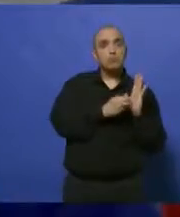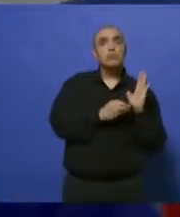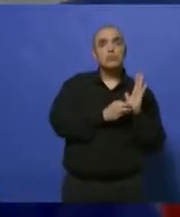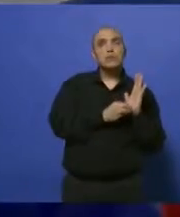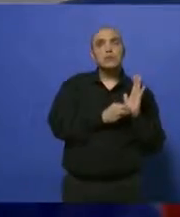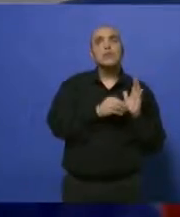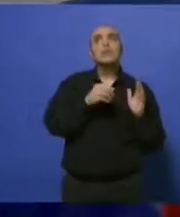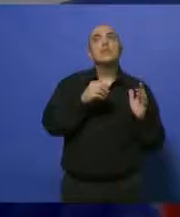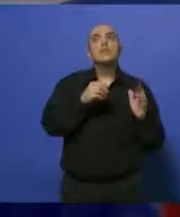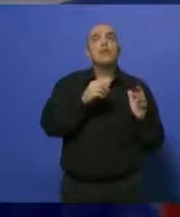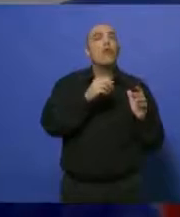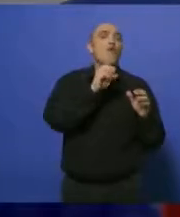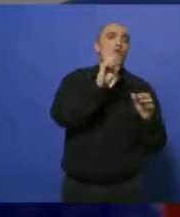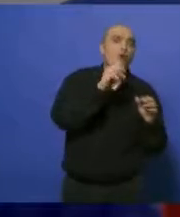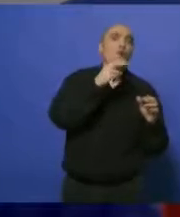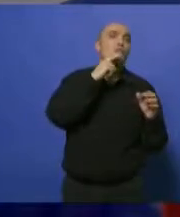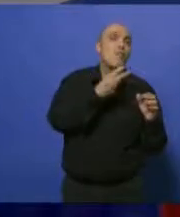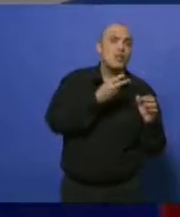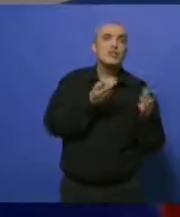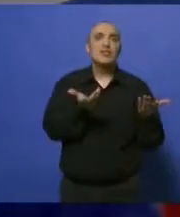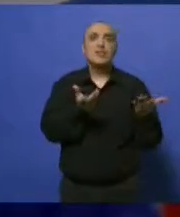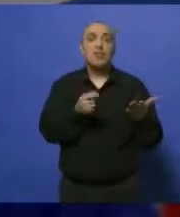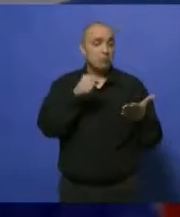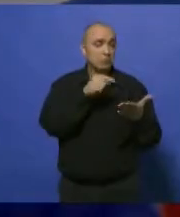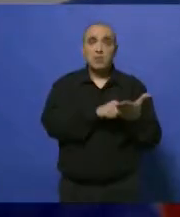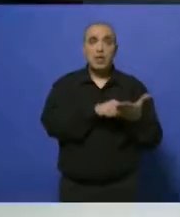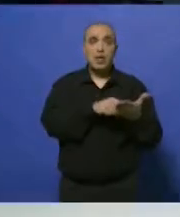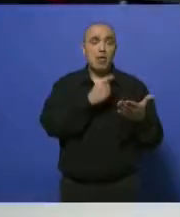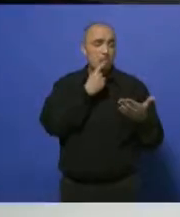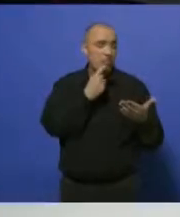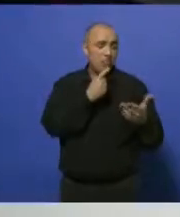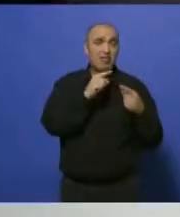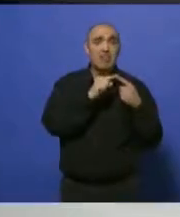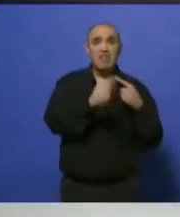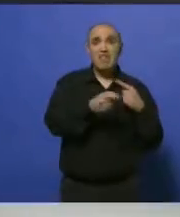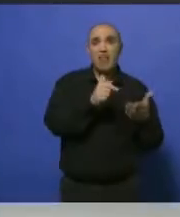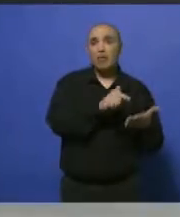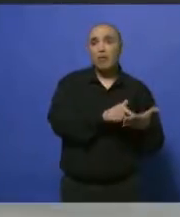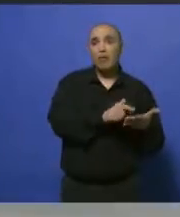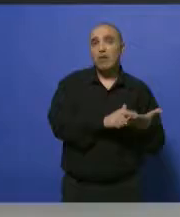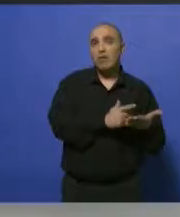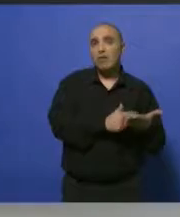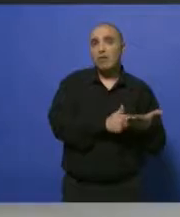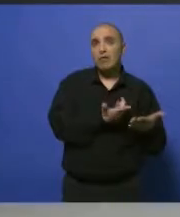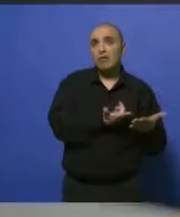muy fácil, es muy sencillo, se hace sin costo desde el celular y es llamando justamente a otro número, que es